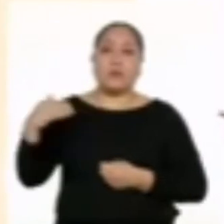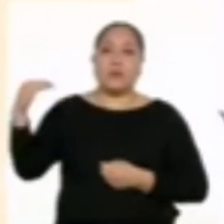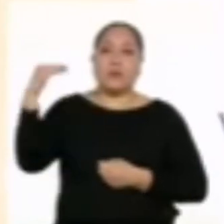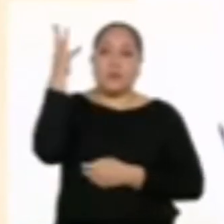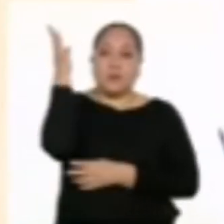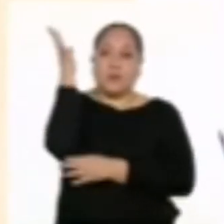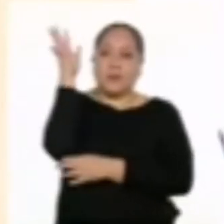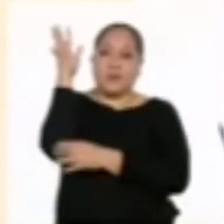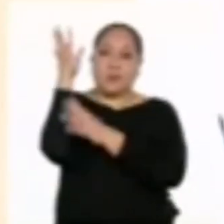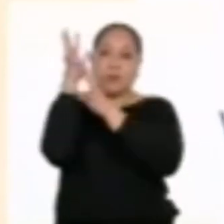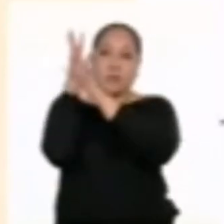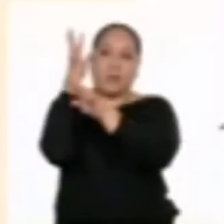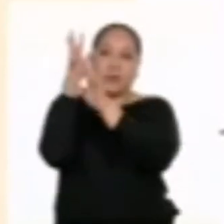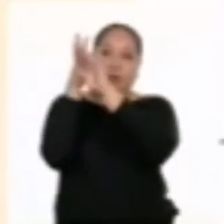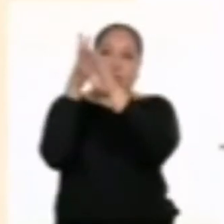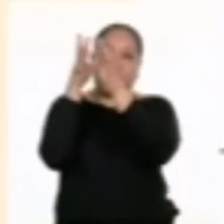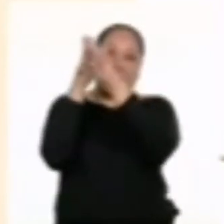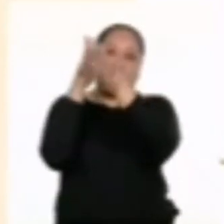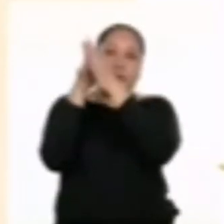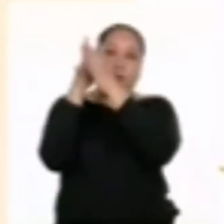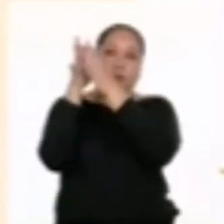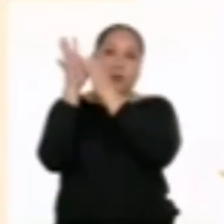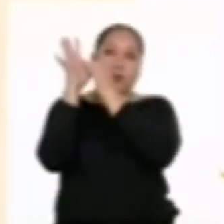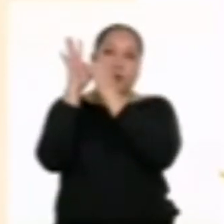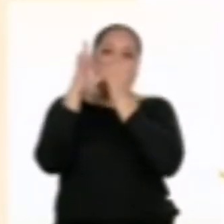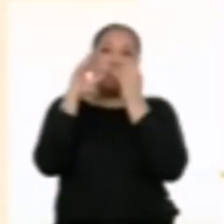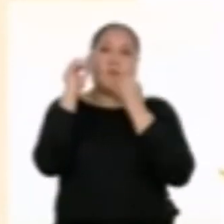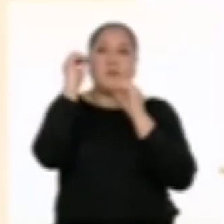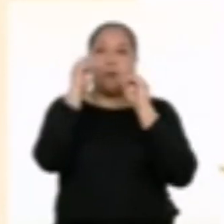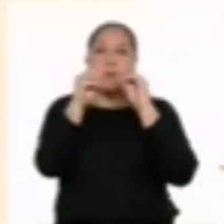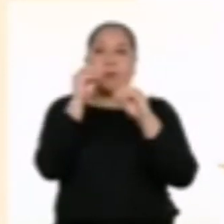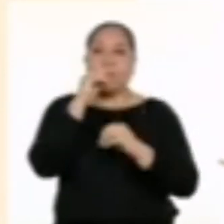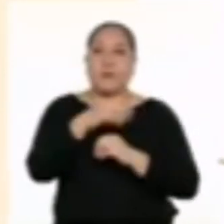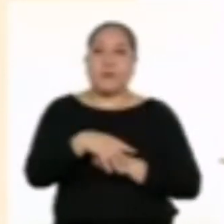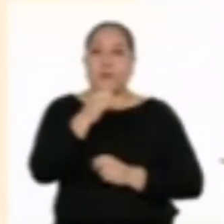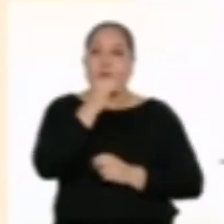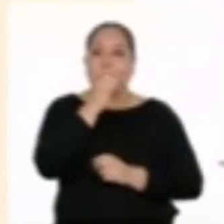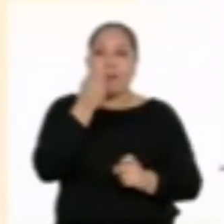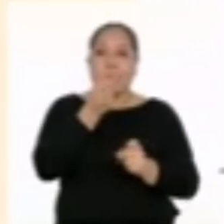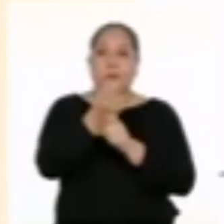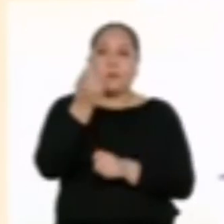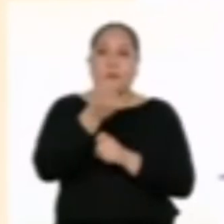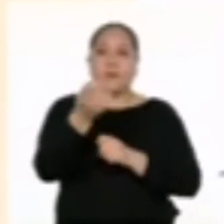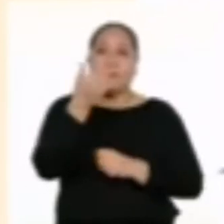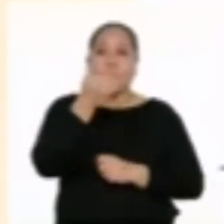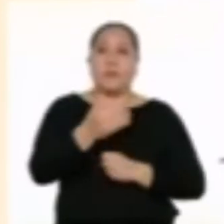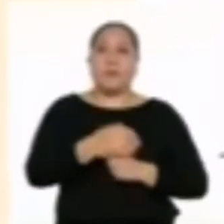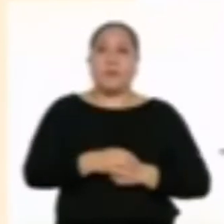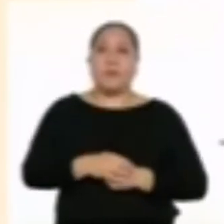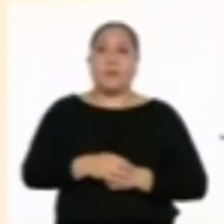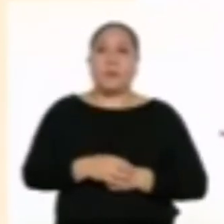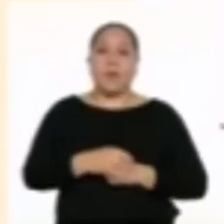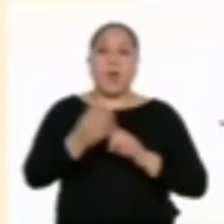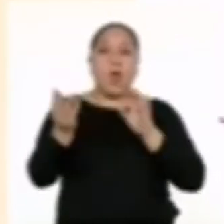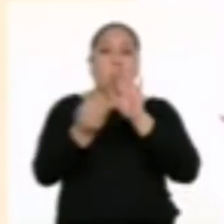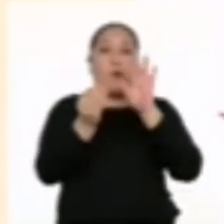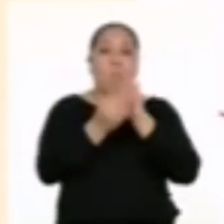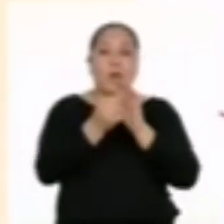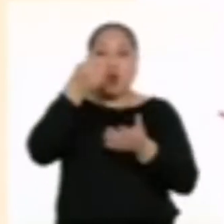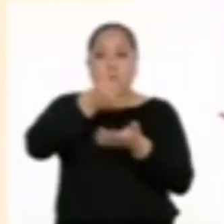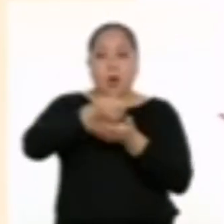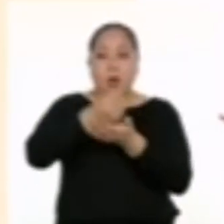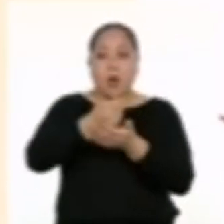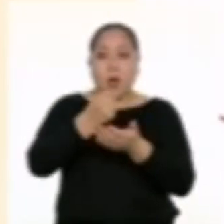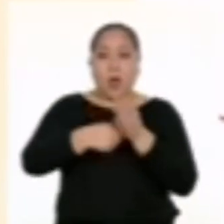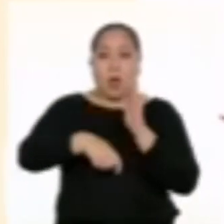Arriba en las ramas hemos considerado algunas que afectan directamente a los hogares, como el incremento de los gastos,